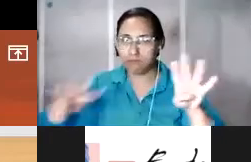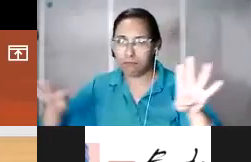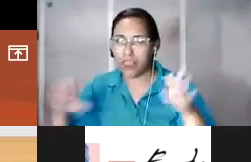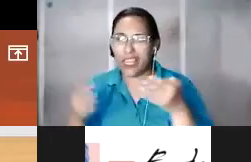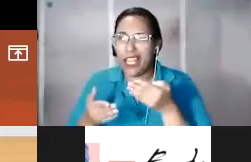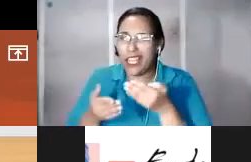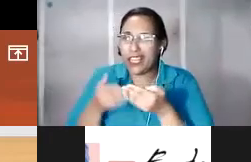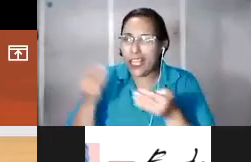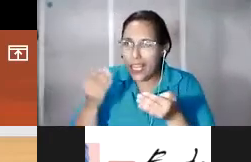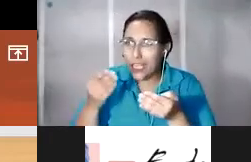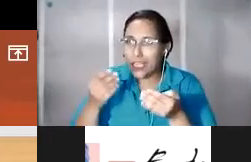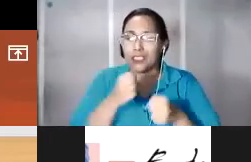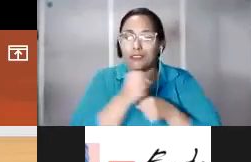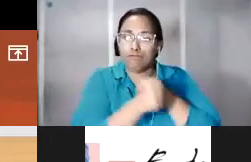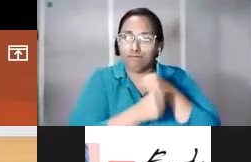evocación nostálgica,